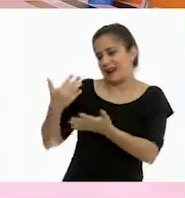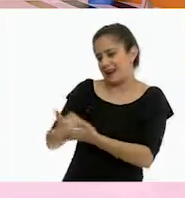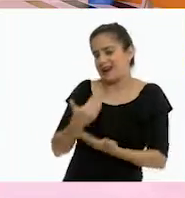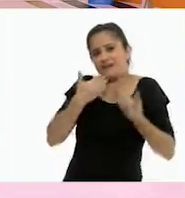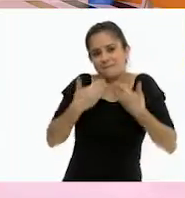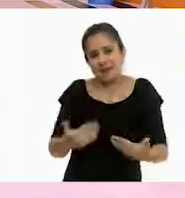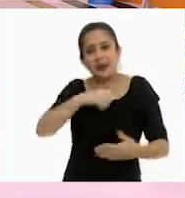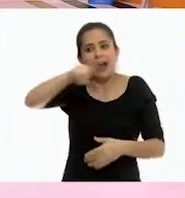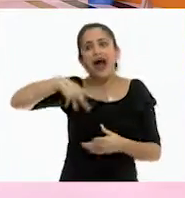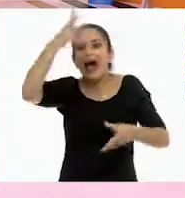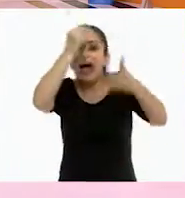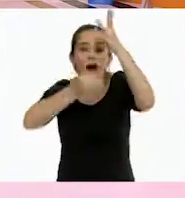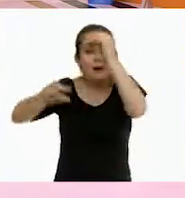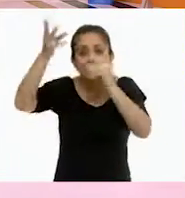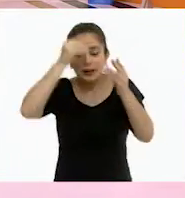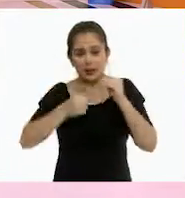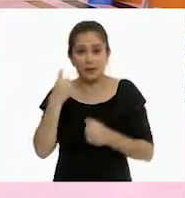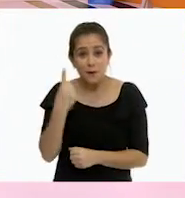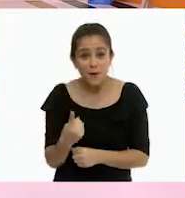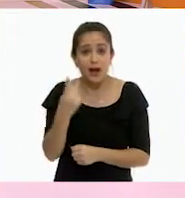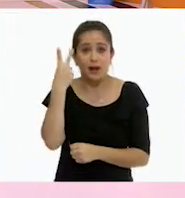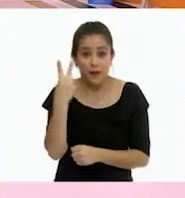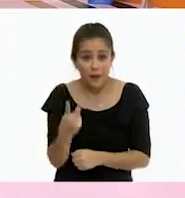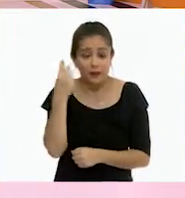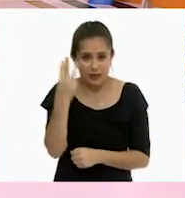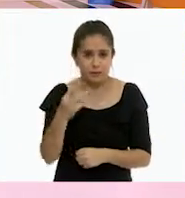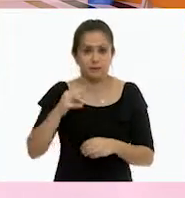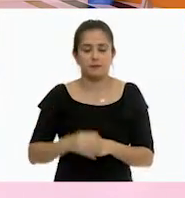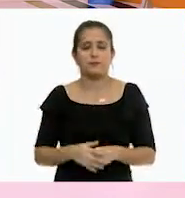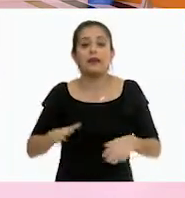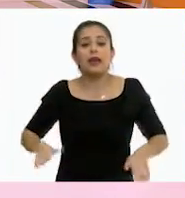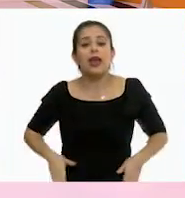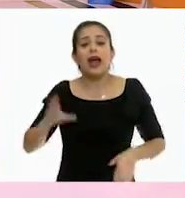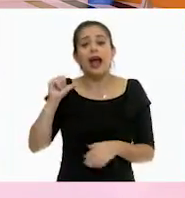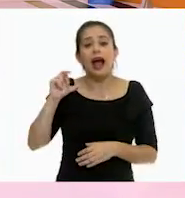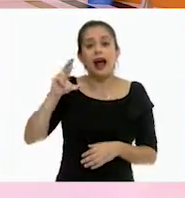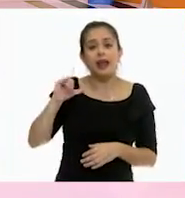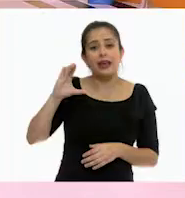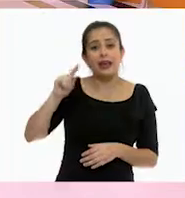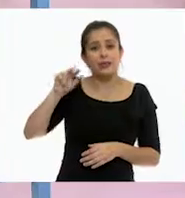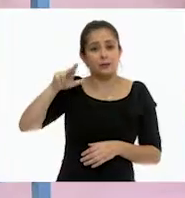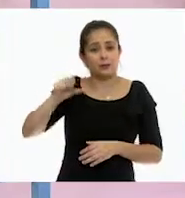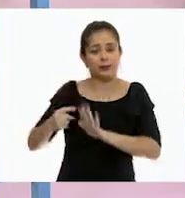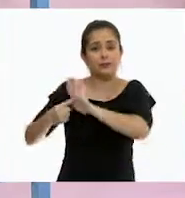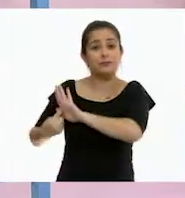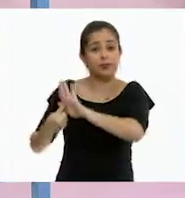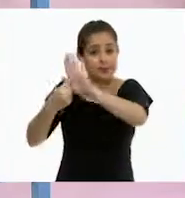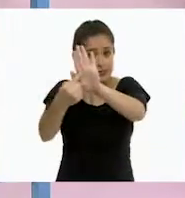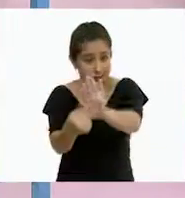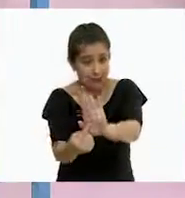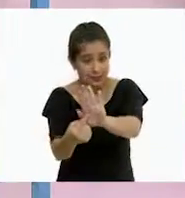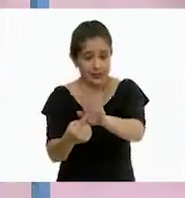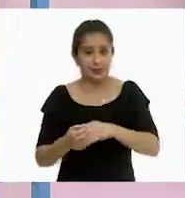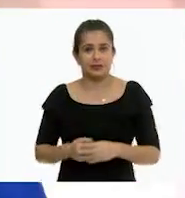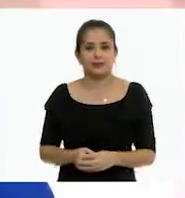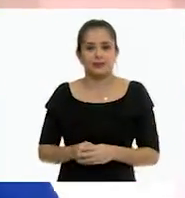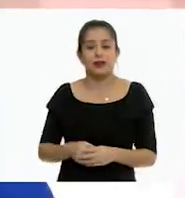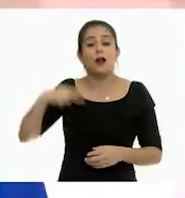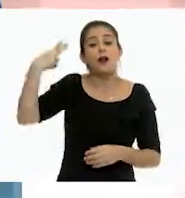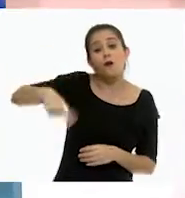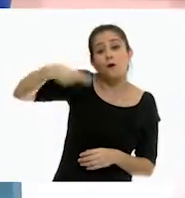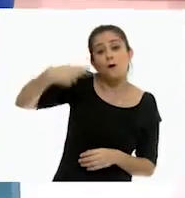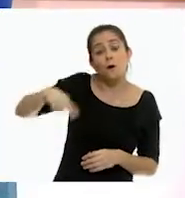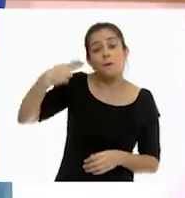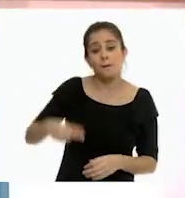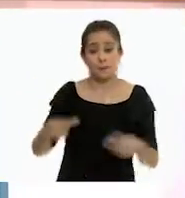porque además estamos aprendiendo. Muy bien. Una, dos, tres. Caricaturas. Presenta.